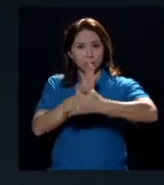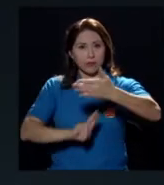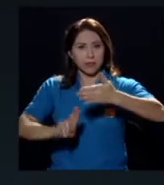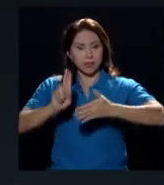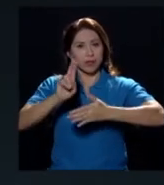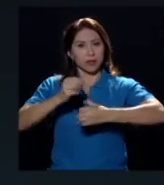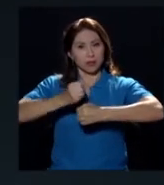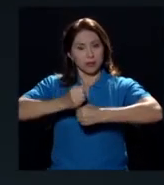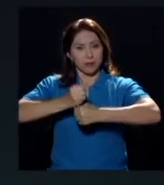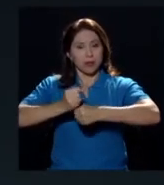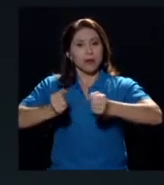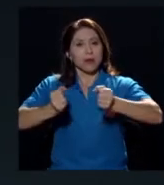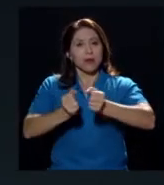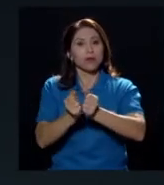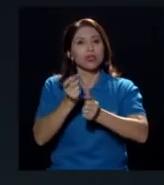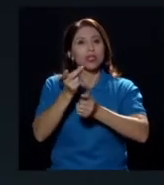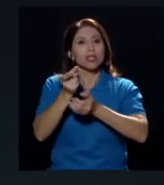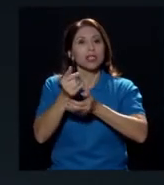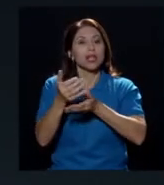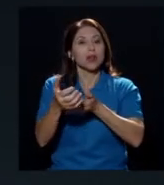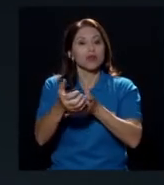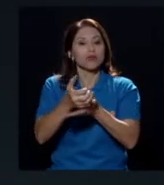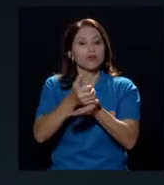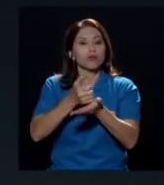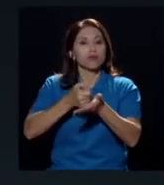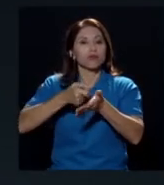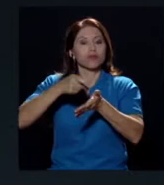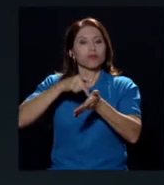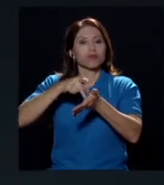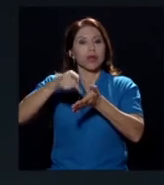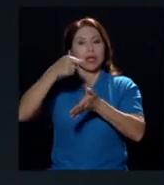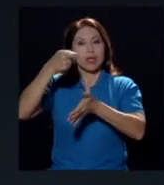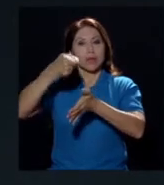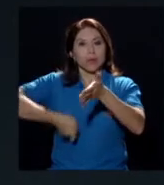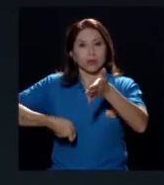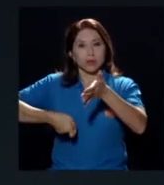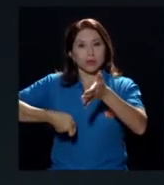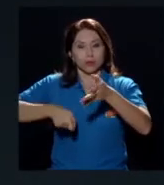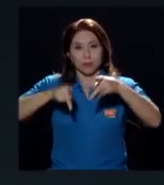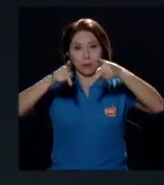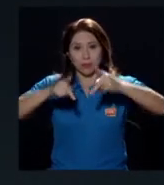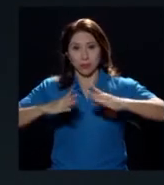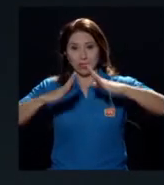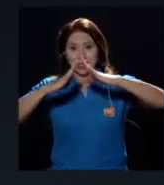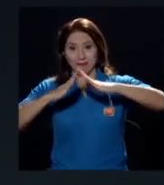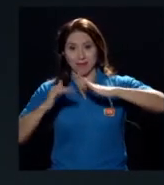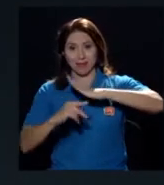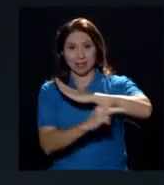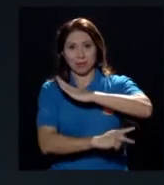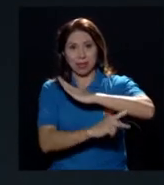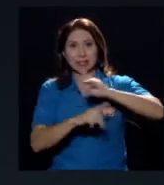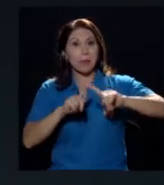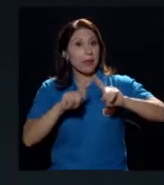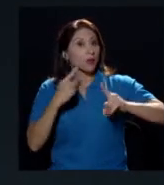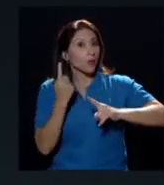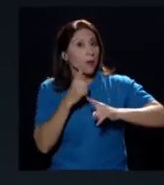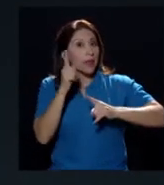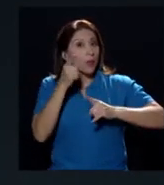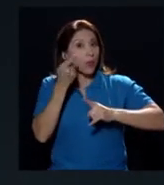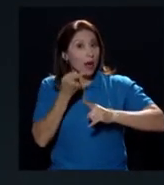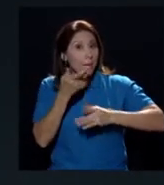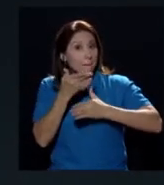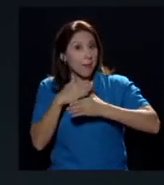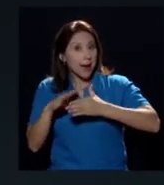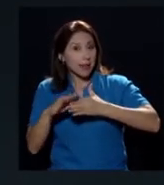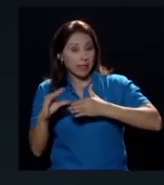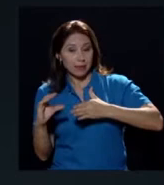paga con los impuestos que tributan los habitantes de este país, pero solo una parte. La otra parte se paga